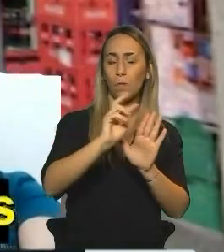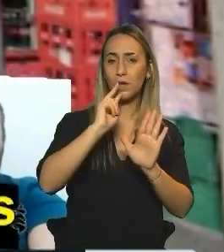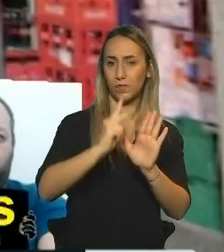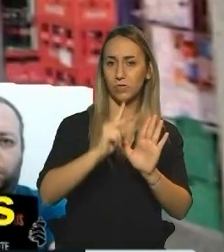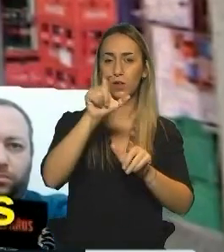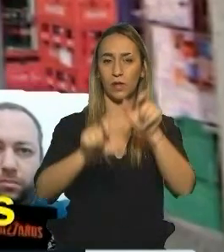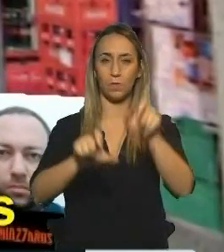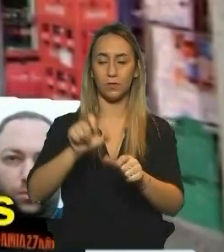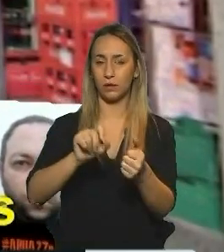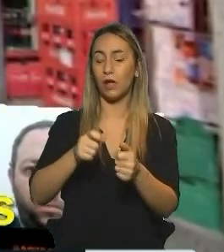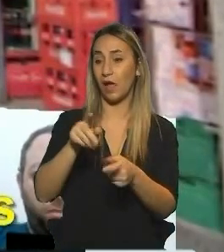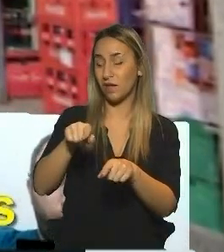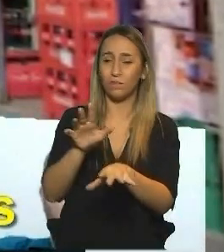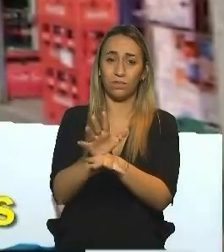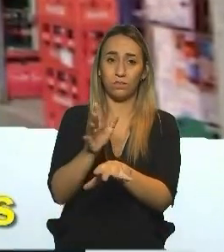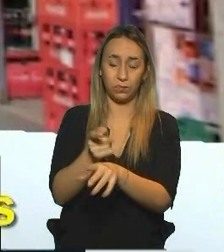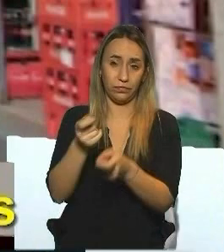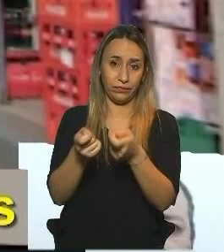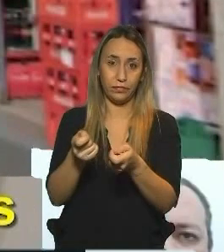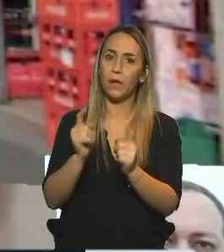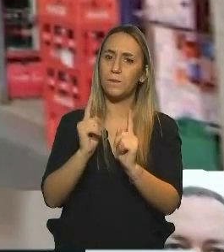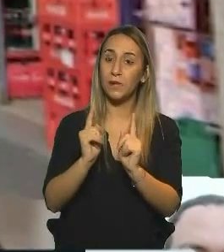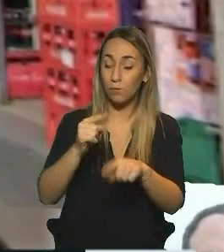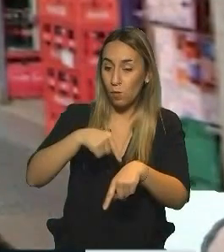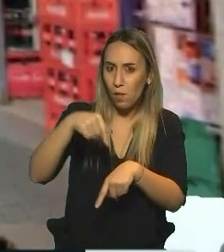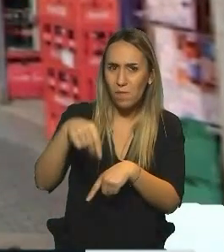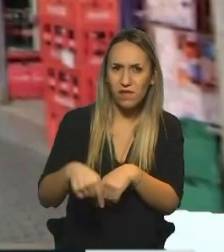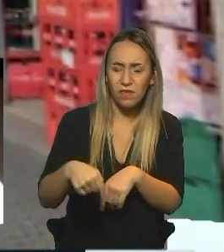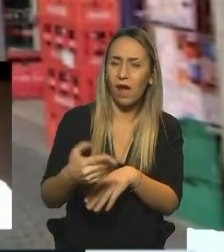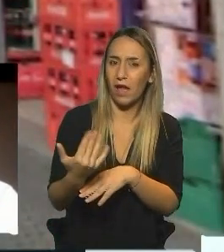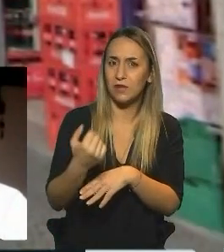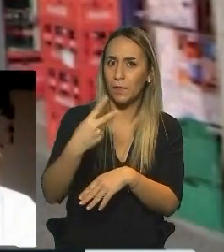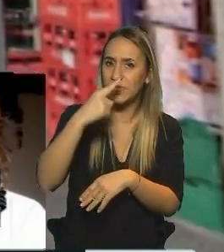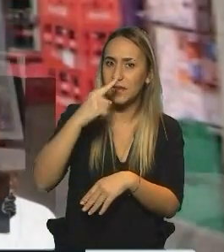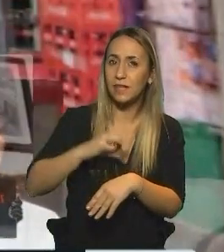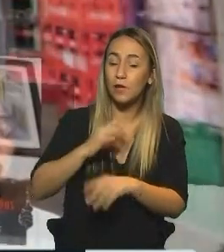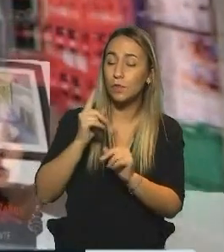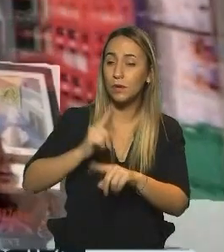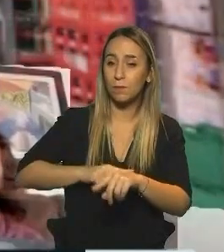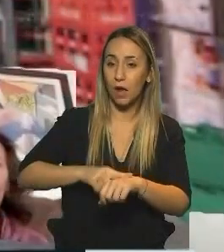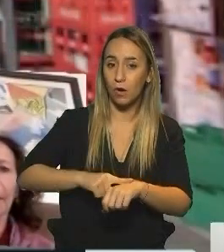los asesinados en este lugar, en este instante, hace 27 años.